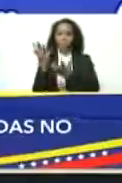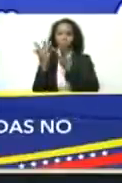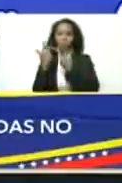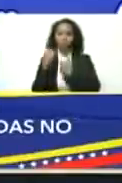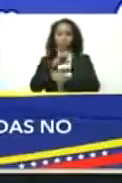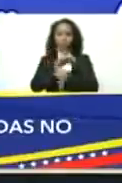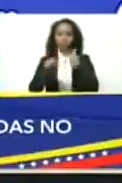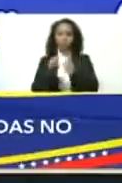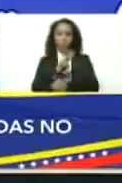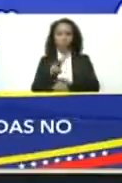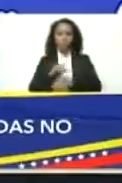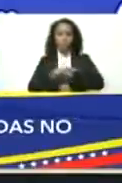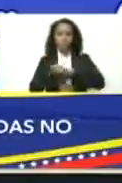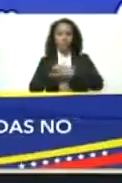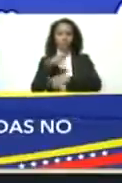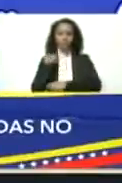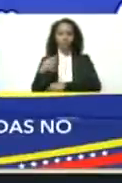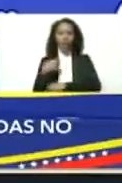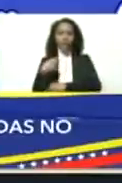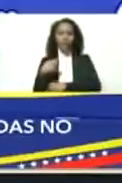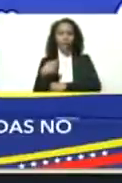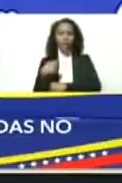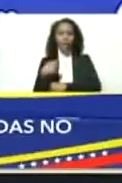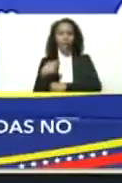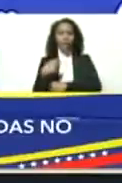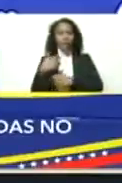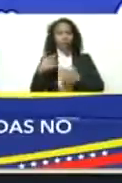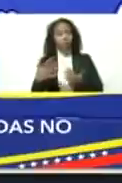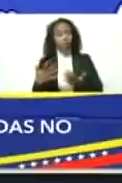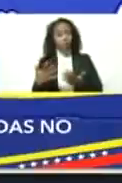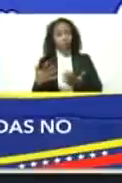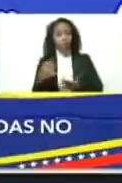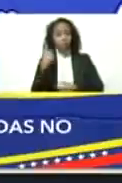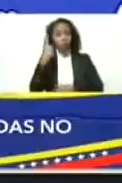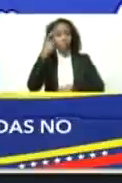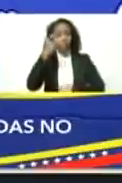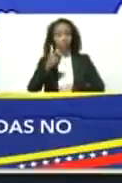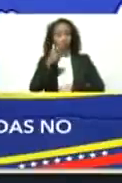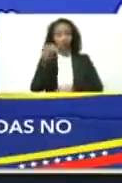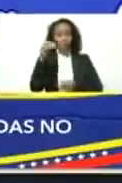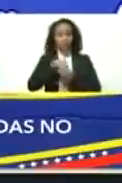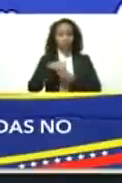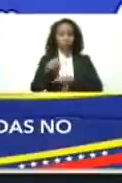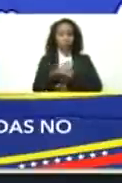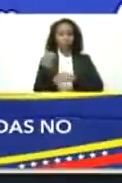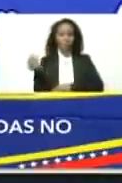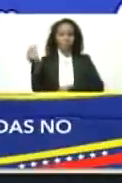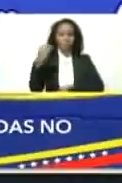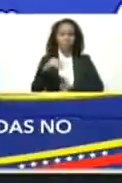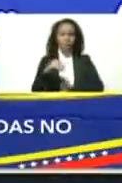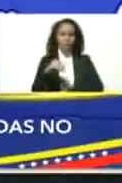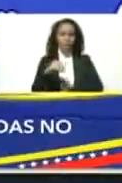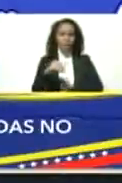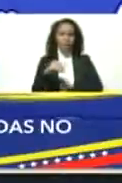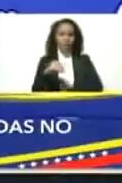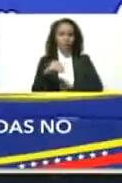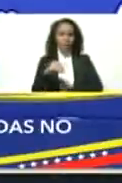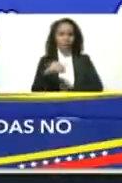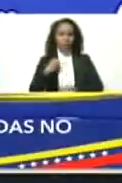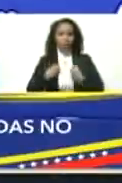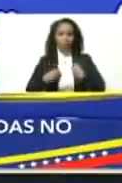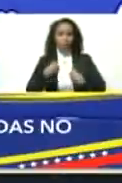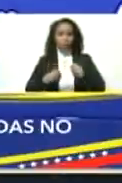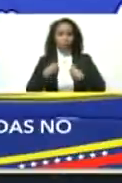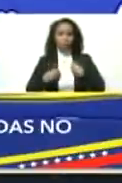ejecutiva, ministra de Finanzas y... una de las personas dentro del gobierno más